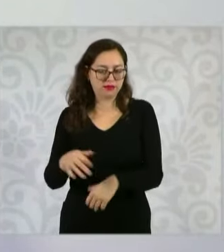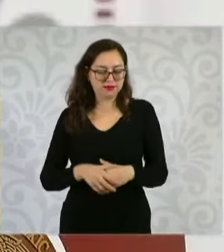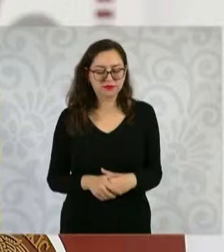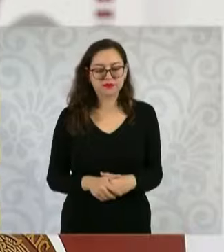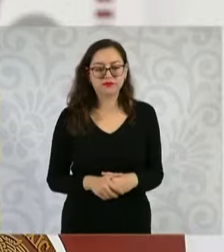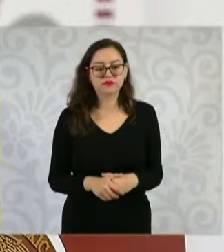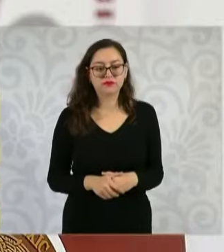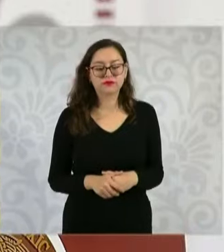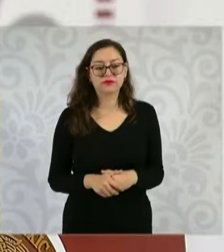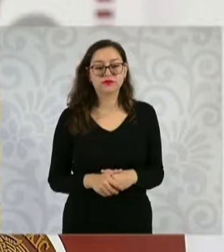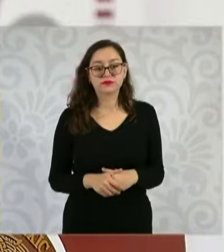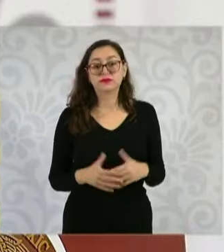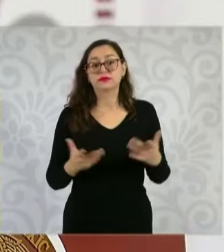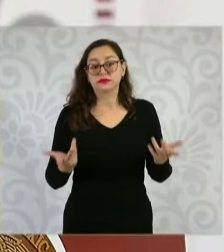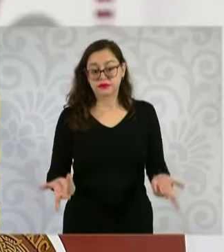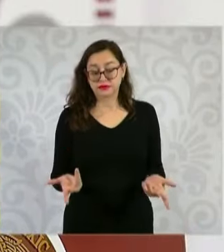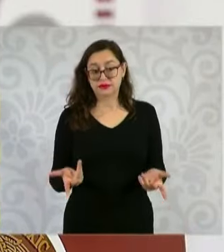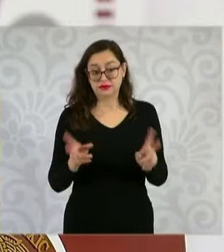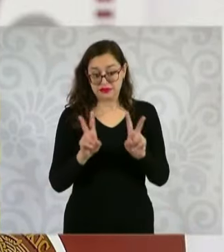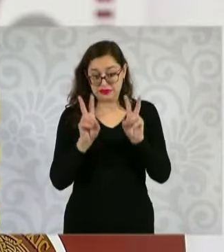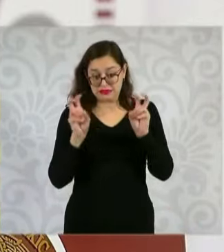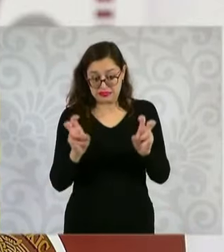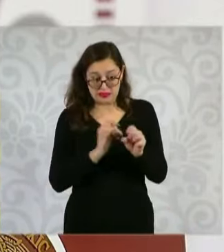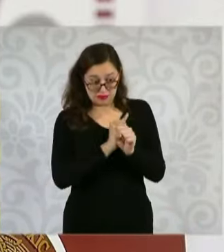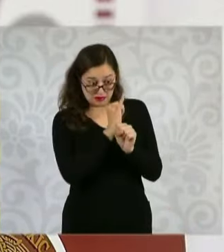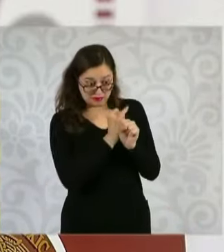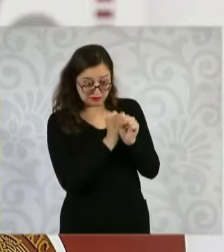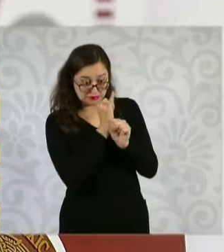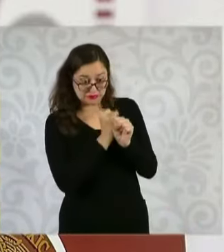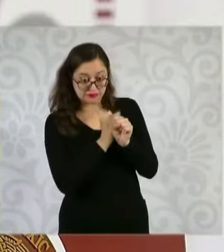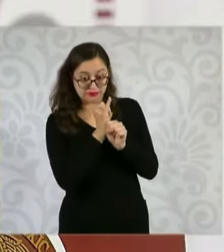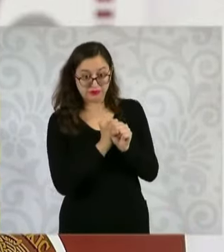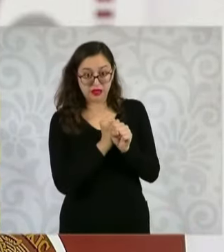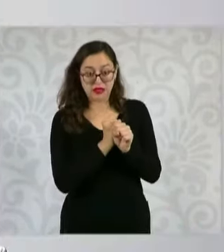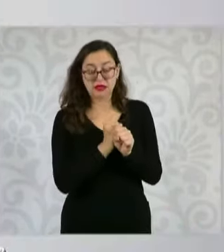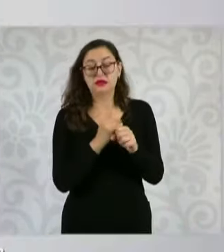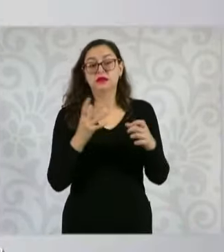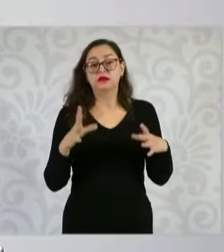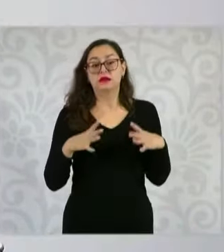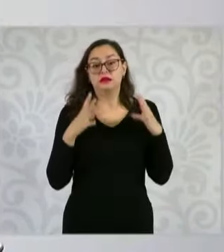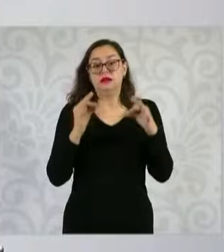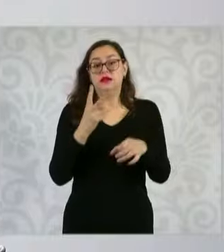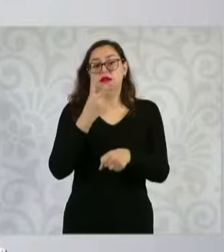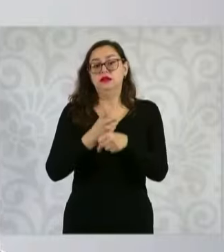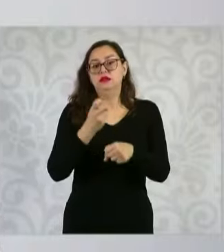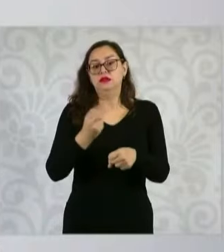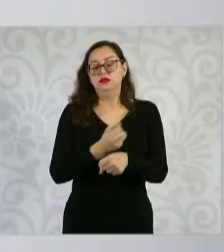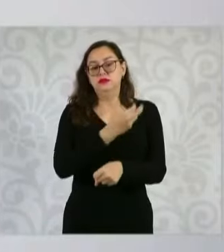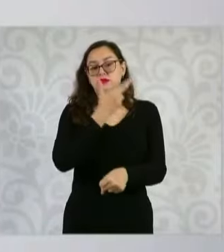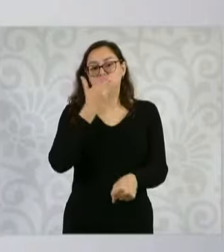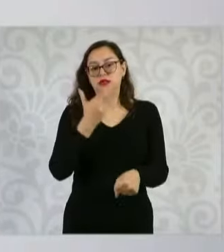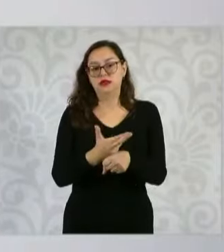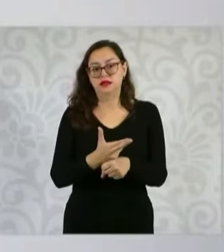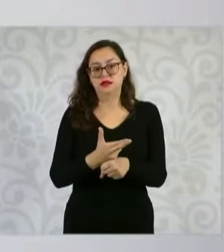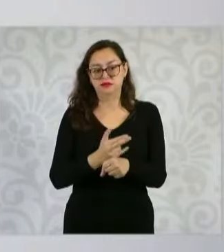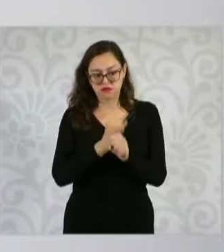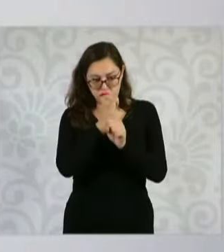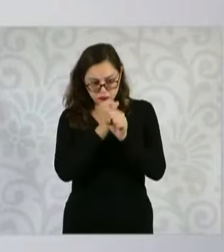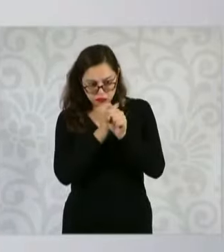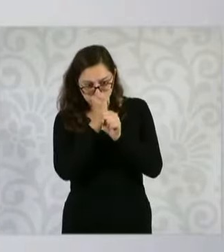terror por parte de los grupos delictivos nosotros lo que hemos planteado es que se tipifique el delito